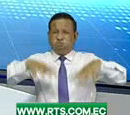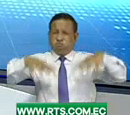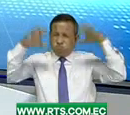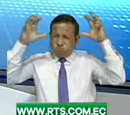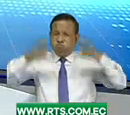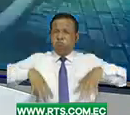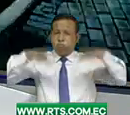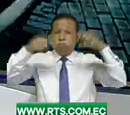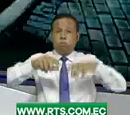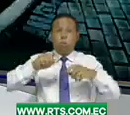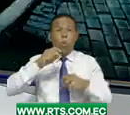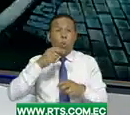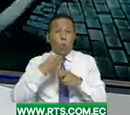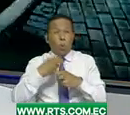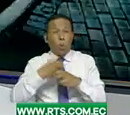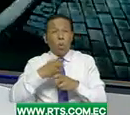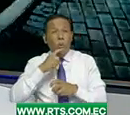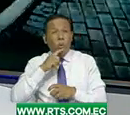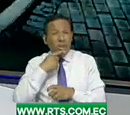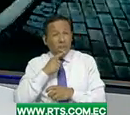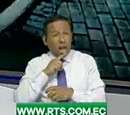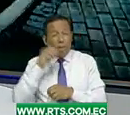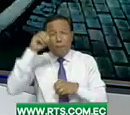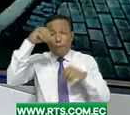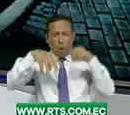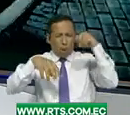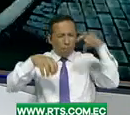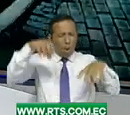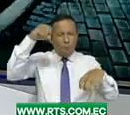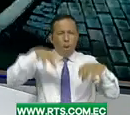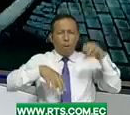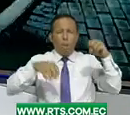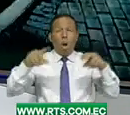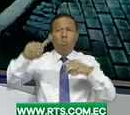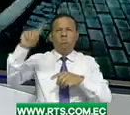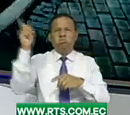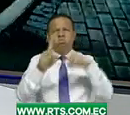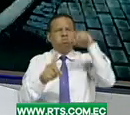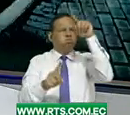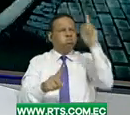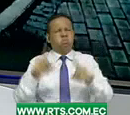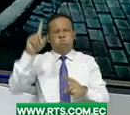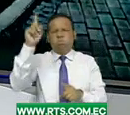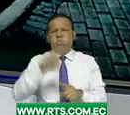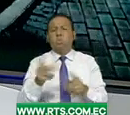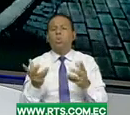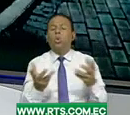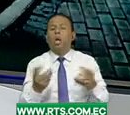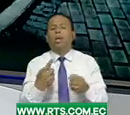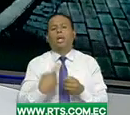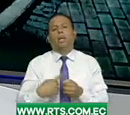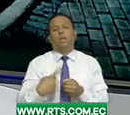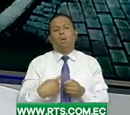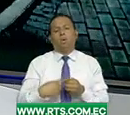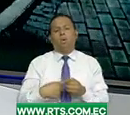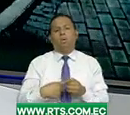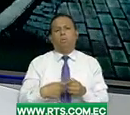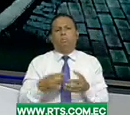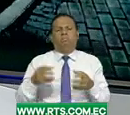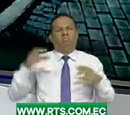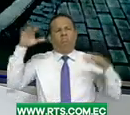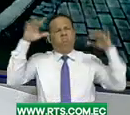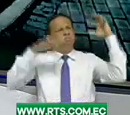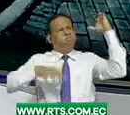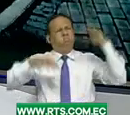tormenta eléctrica se registró en Quito. Las precipitaciones provocaron congestionamiento vehicular en varios sectores de la